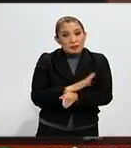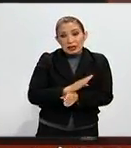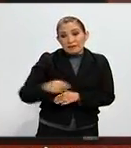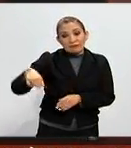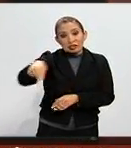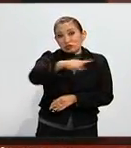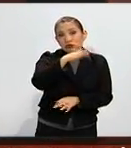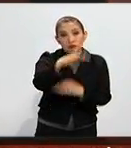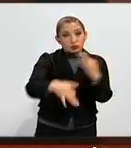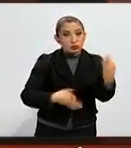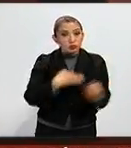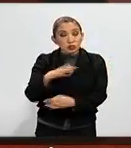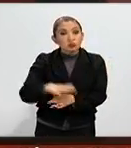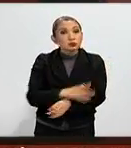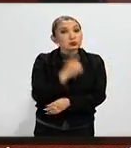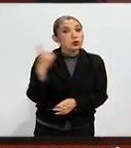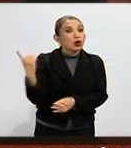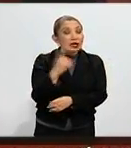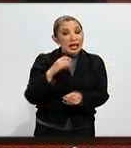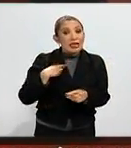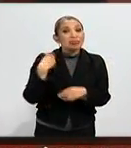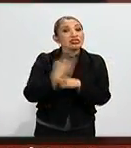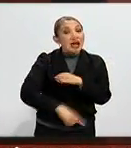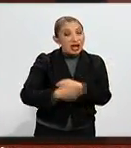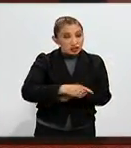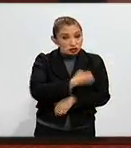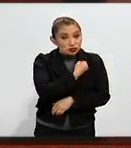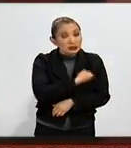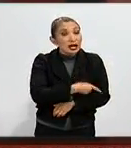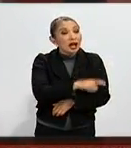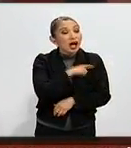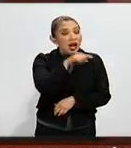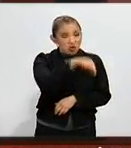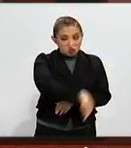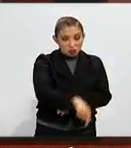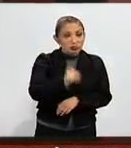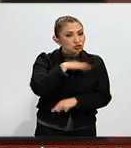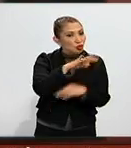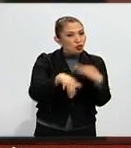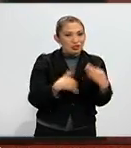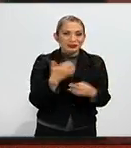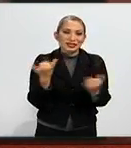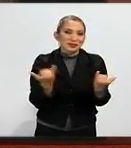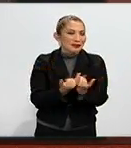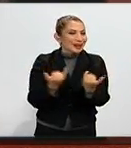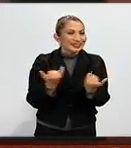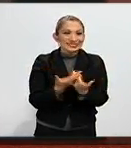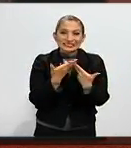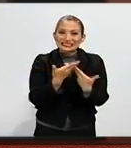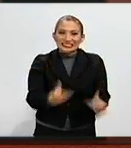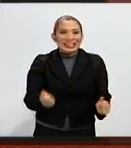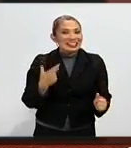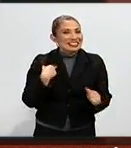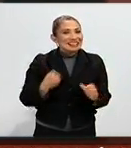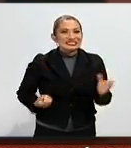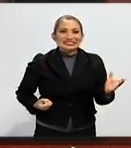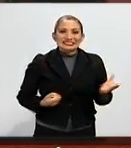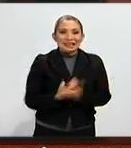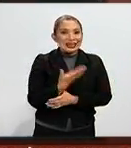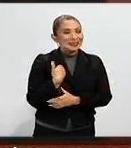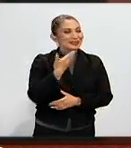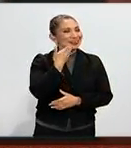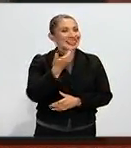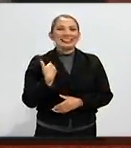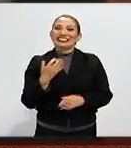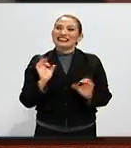beneficiar a todos, porque la afectación, si no lo hacemos, también es para todos. Nadie va a salir